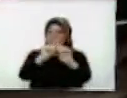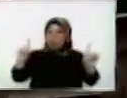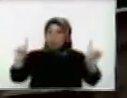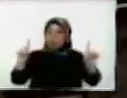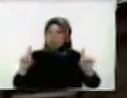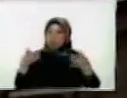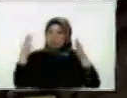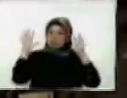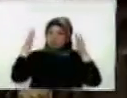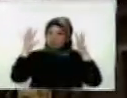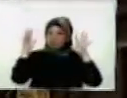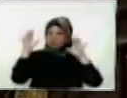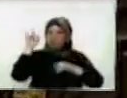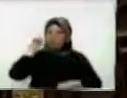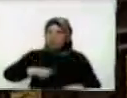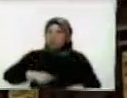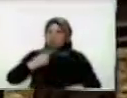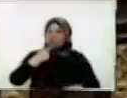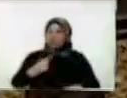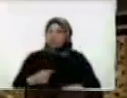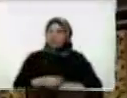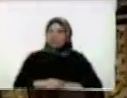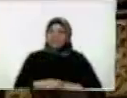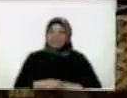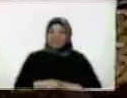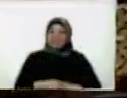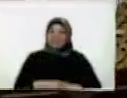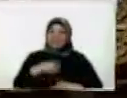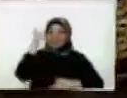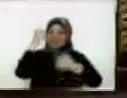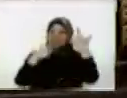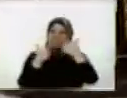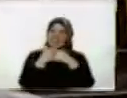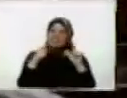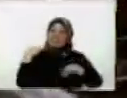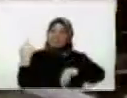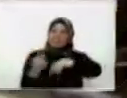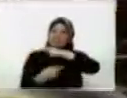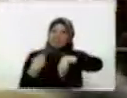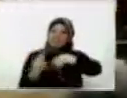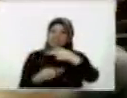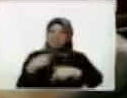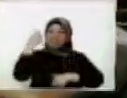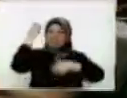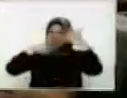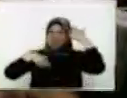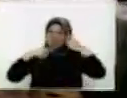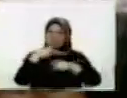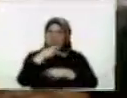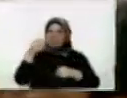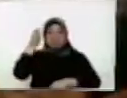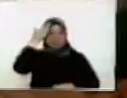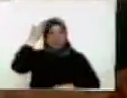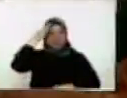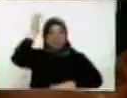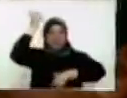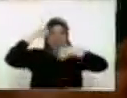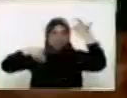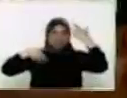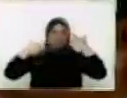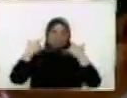soberanos, y además dice que somos un pueblo libre en revolución. Y eso nos lo dio Chávez, eso